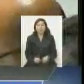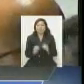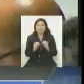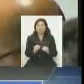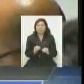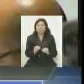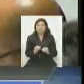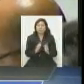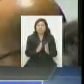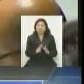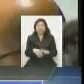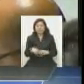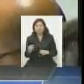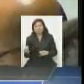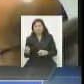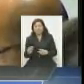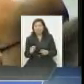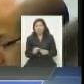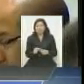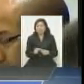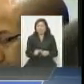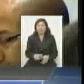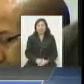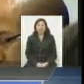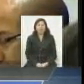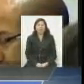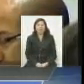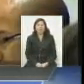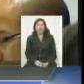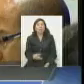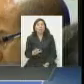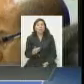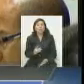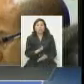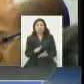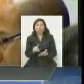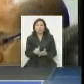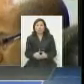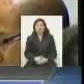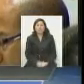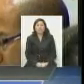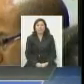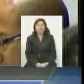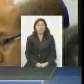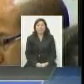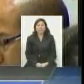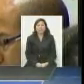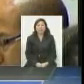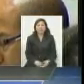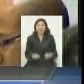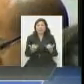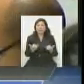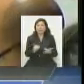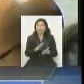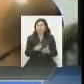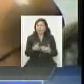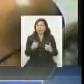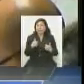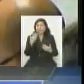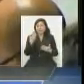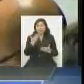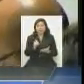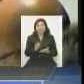pone términos, se quitan, juego de palabras y de números y todo lo demás, presidente. Aquí todos debemos